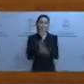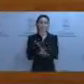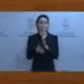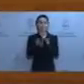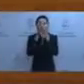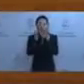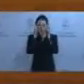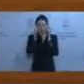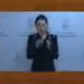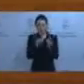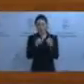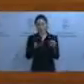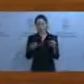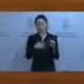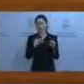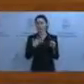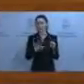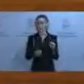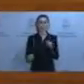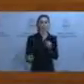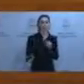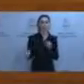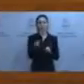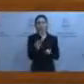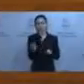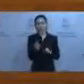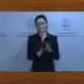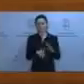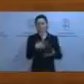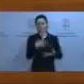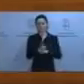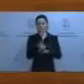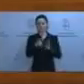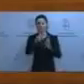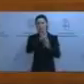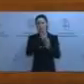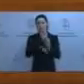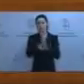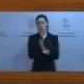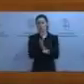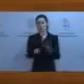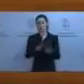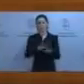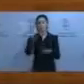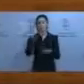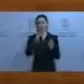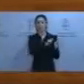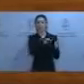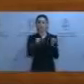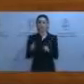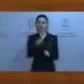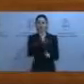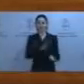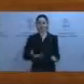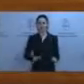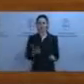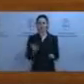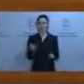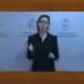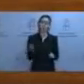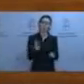y generalmente se hace esa distinción sobre si es plaza orgánica para la que se nombra un interino o si no lo es, y en cuyo